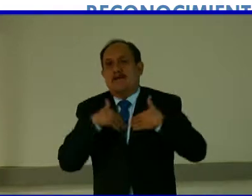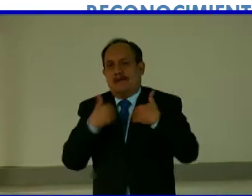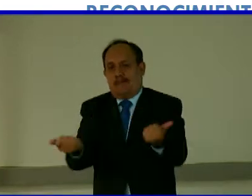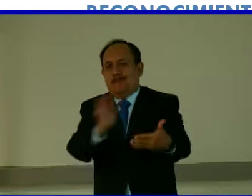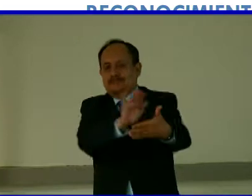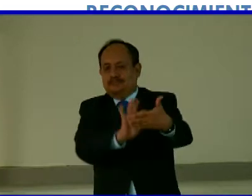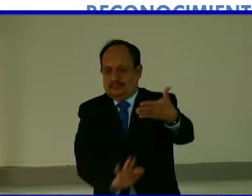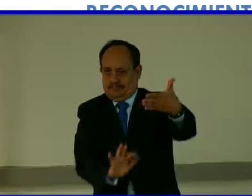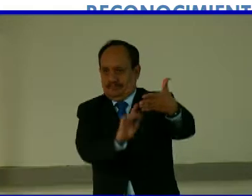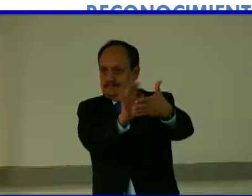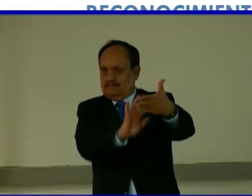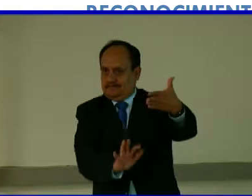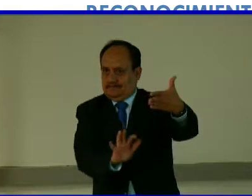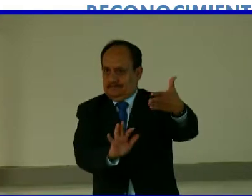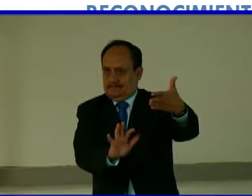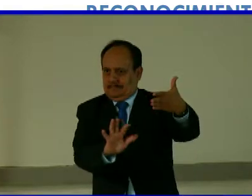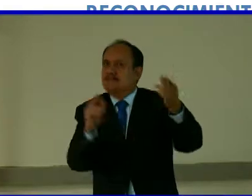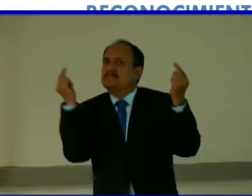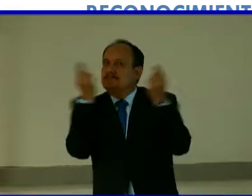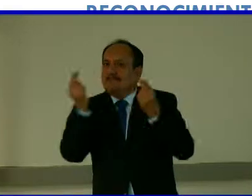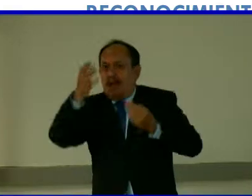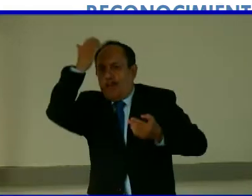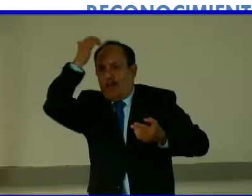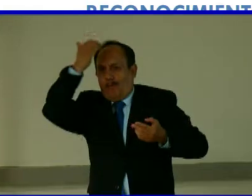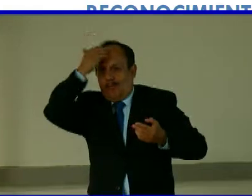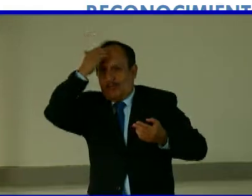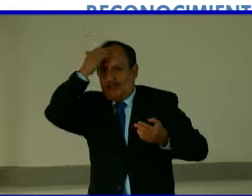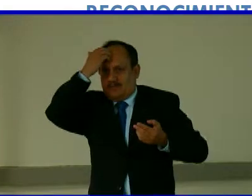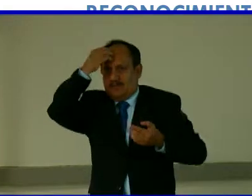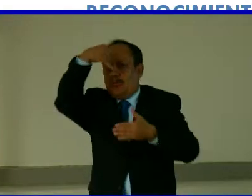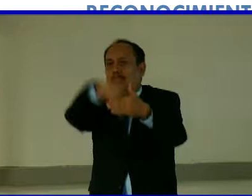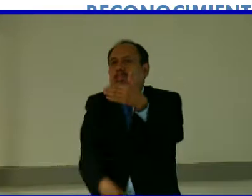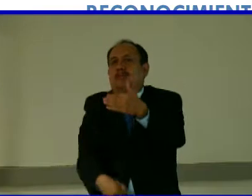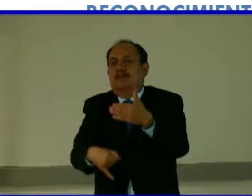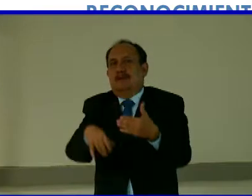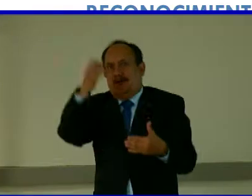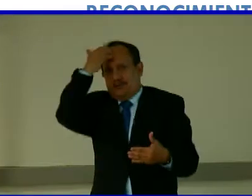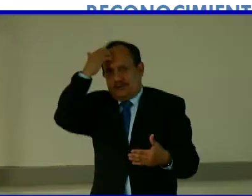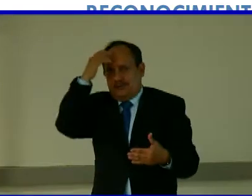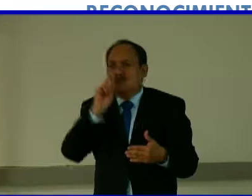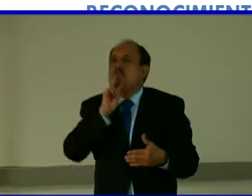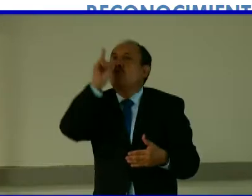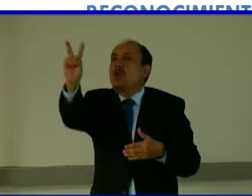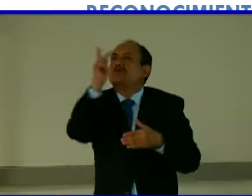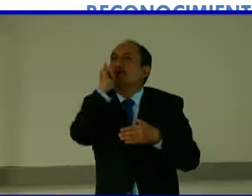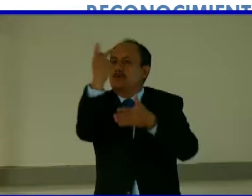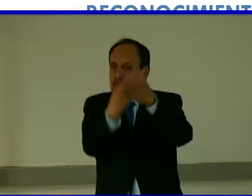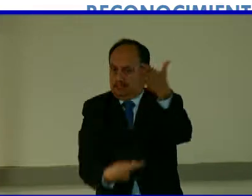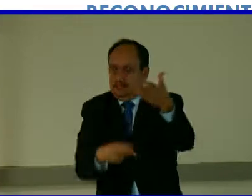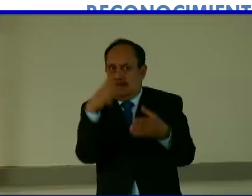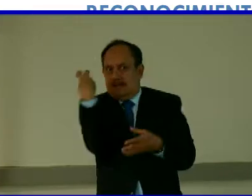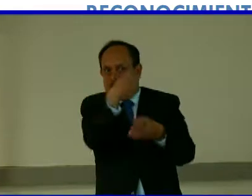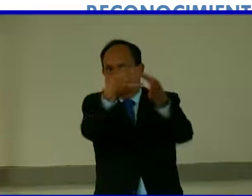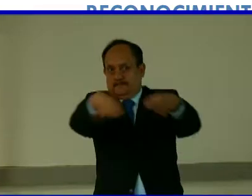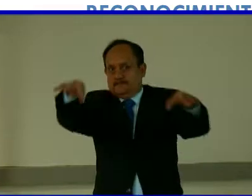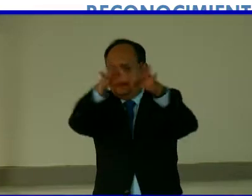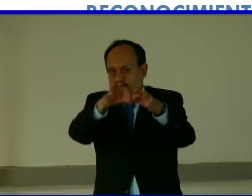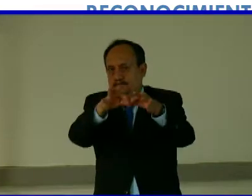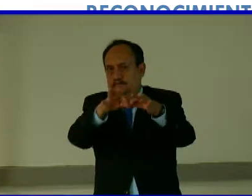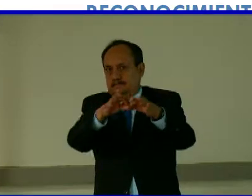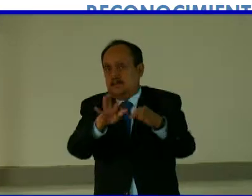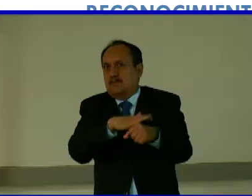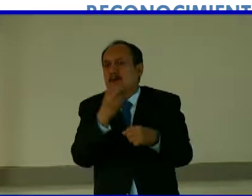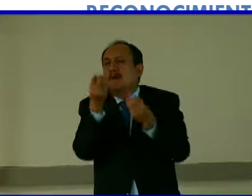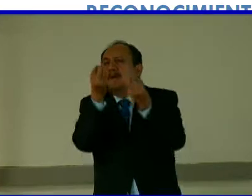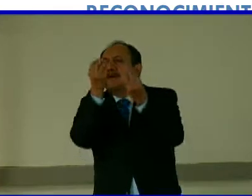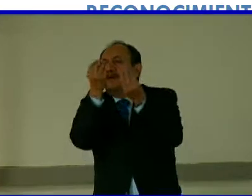lectora requiere conocimiento de fondo, conocimiento de vocabulario. Y eso es muy importante porque